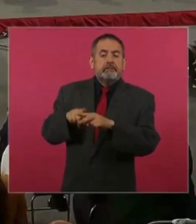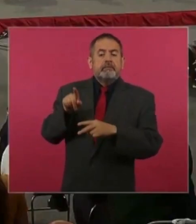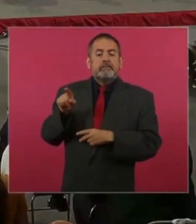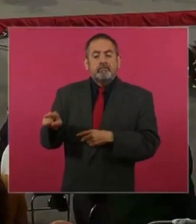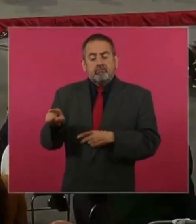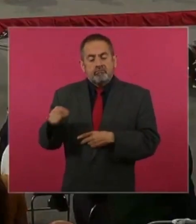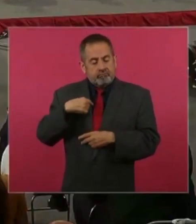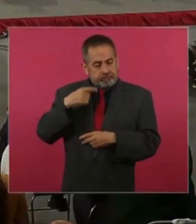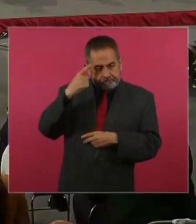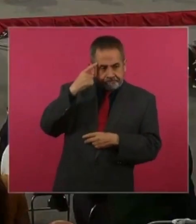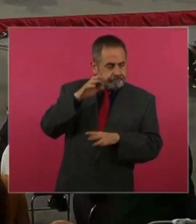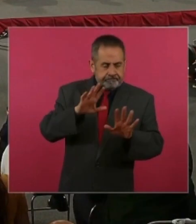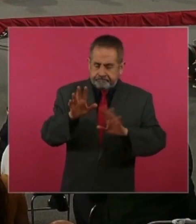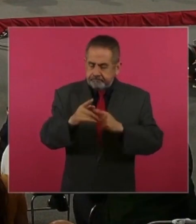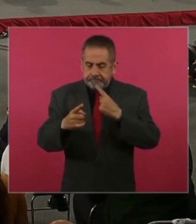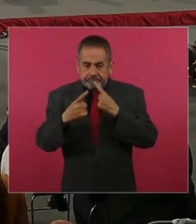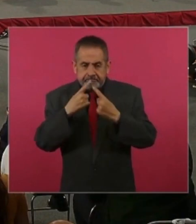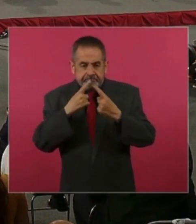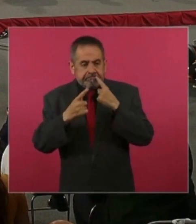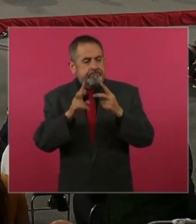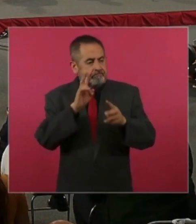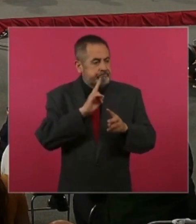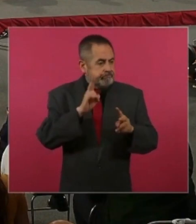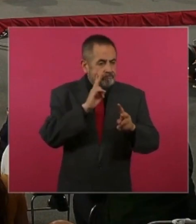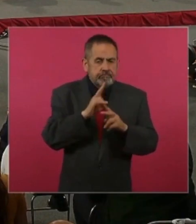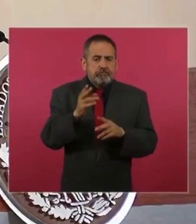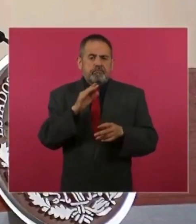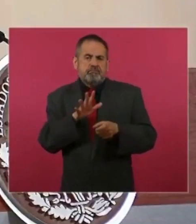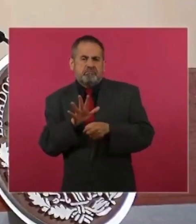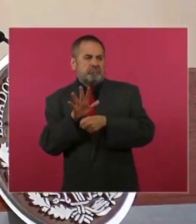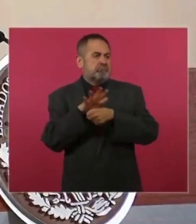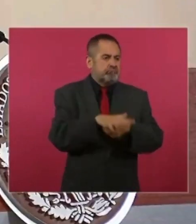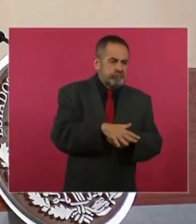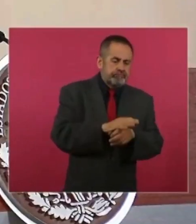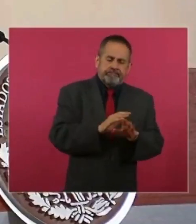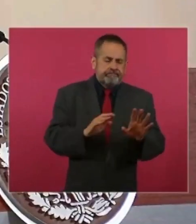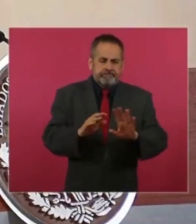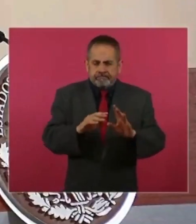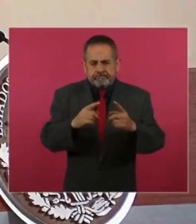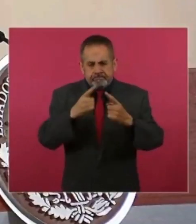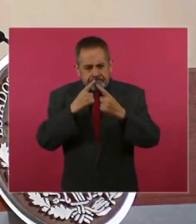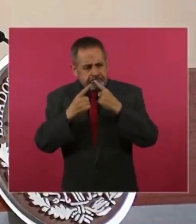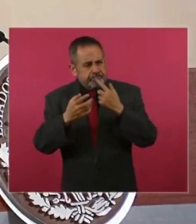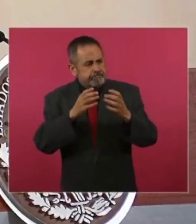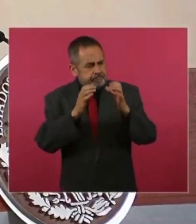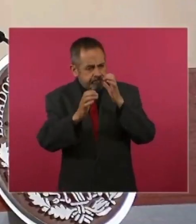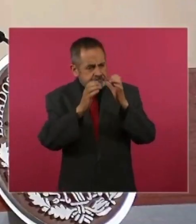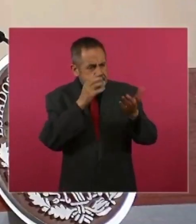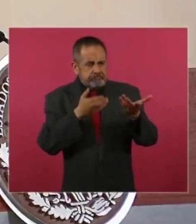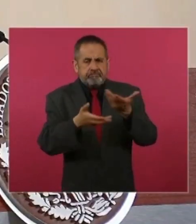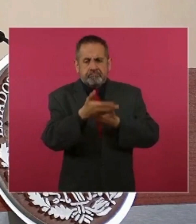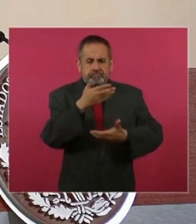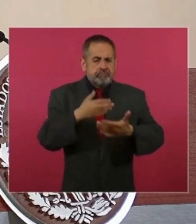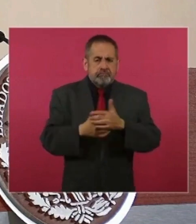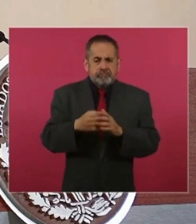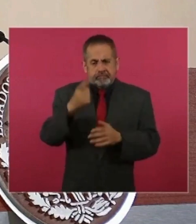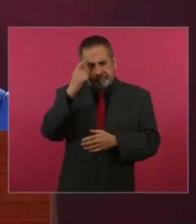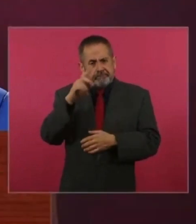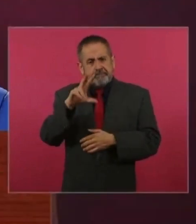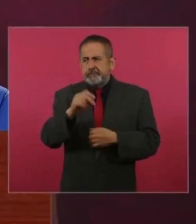privilegió el diálogo, se en todo momento, en todo momento se evitó la